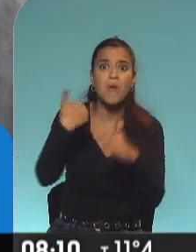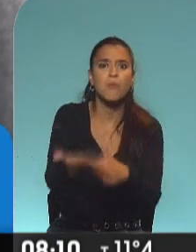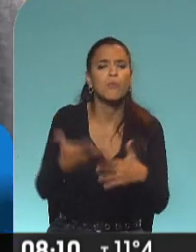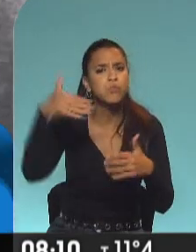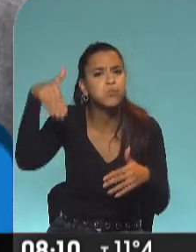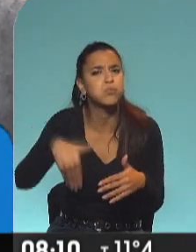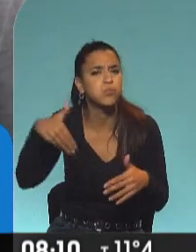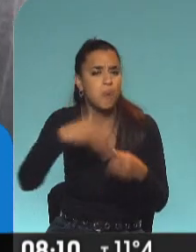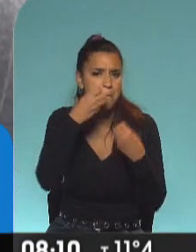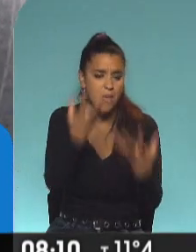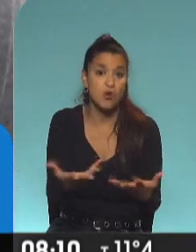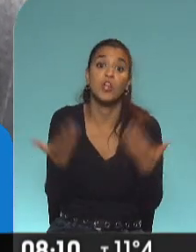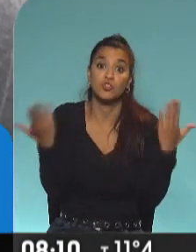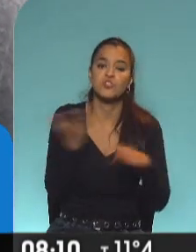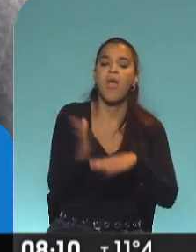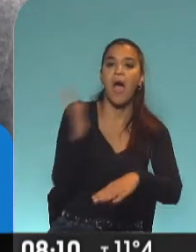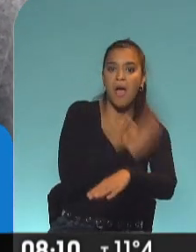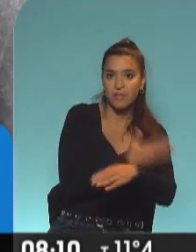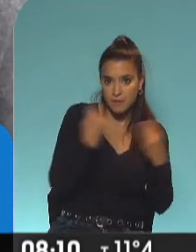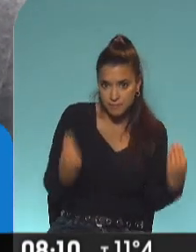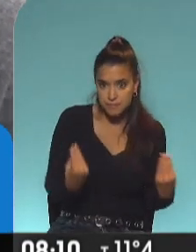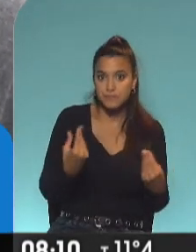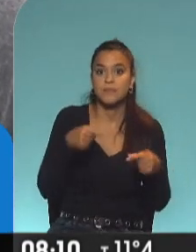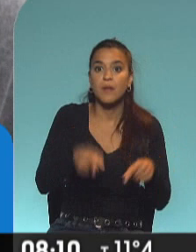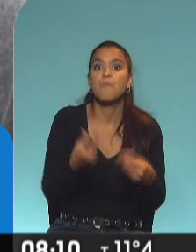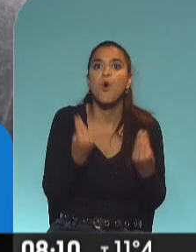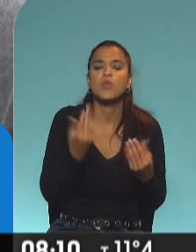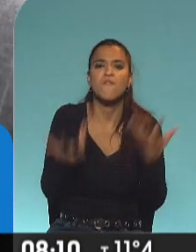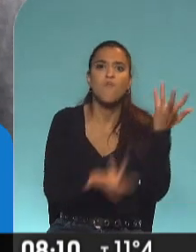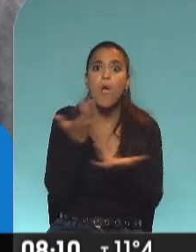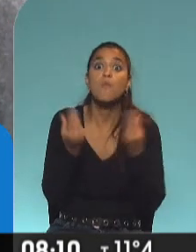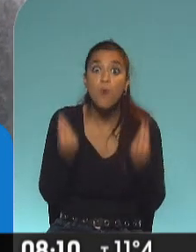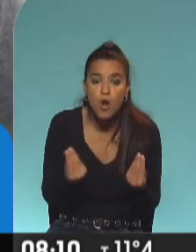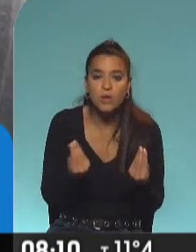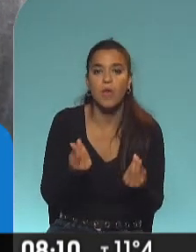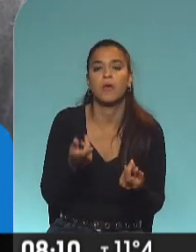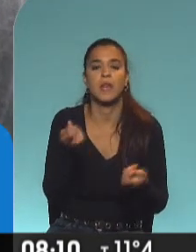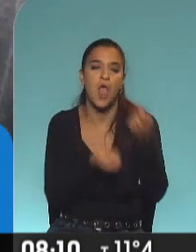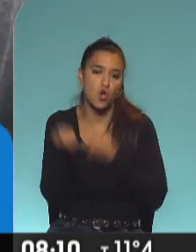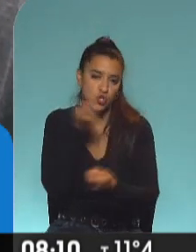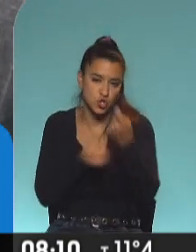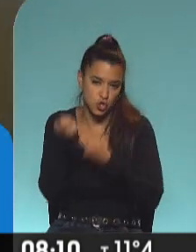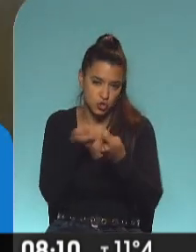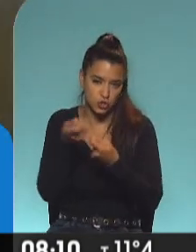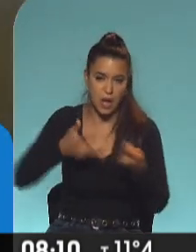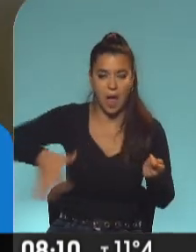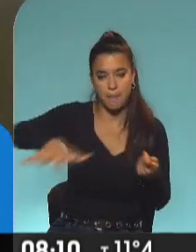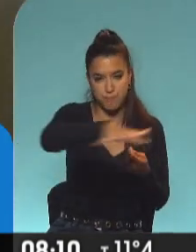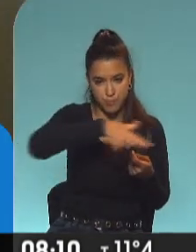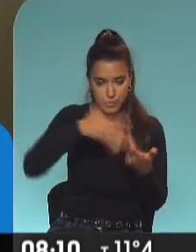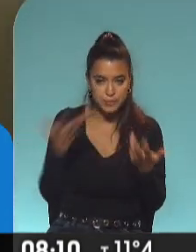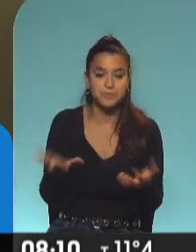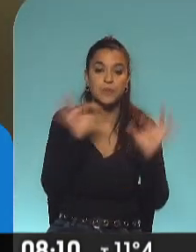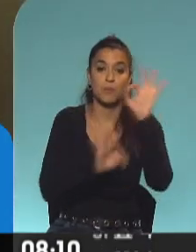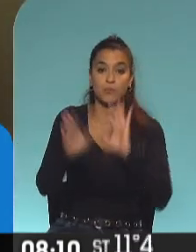situación, lo que buscamos es evitar los motivos que muchas veces encienden el fuego. Uno de esos son los negocios inmobiliarios. El proyecto lo